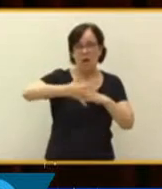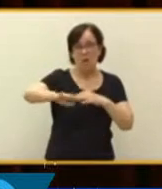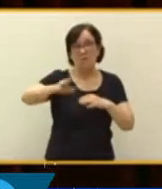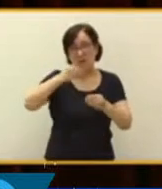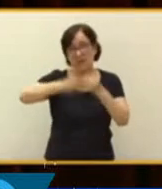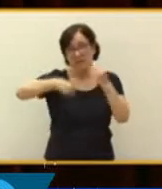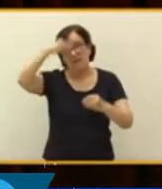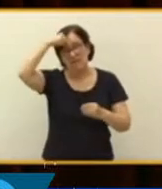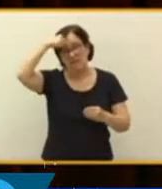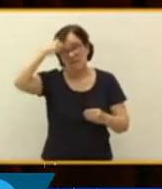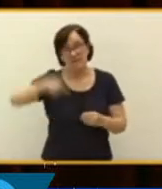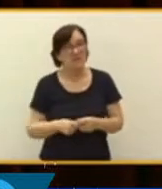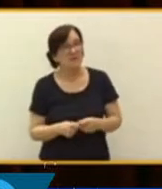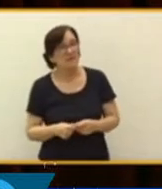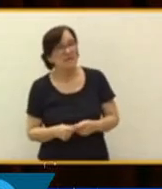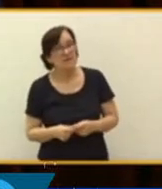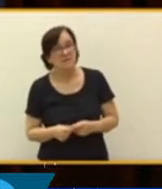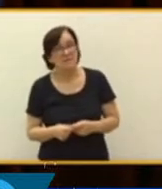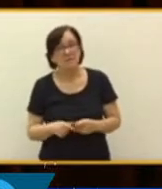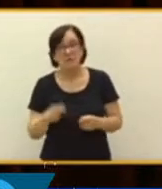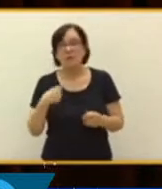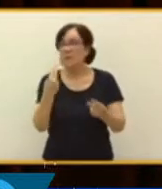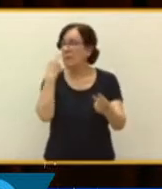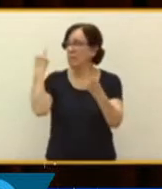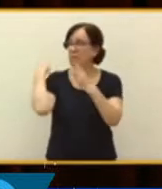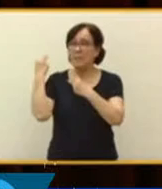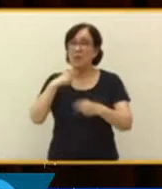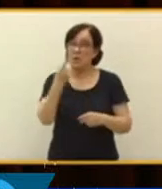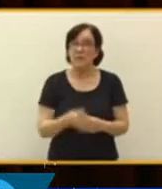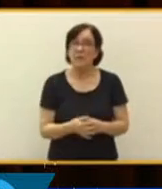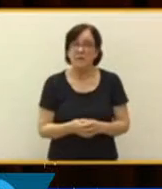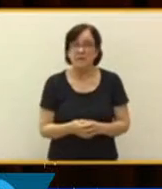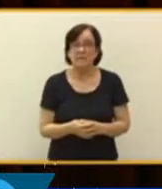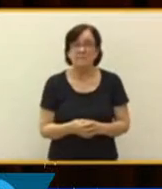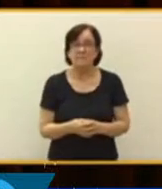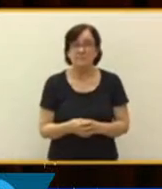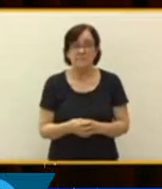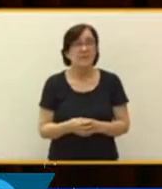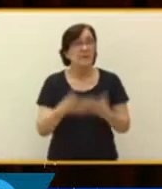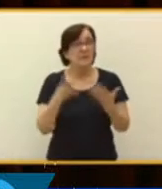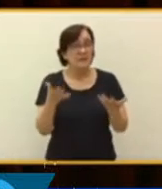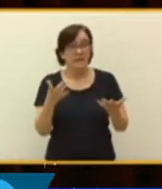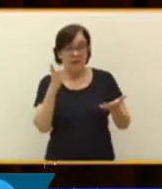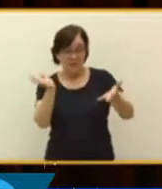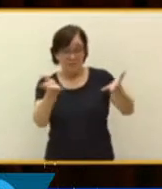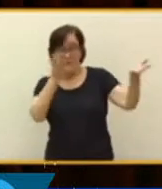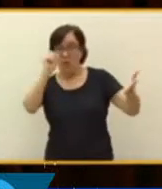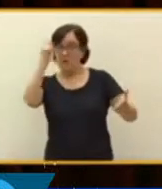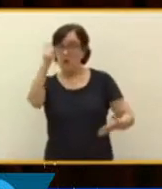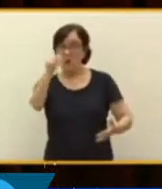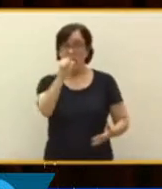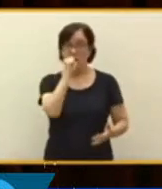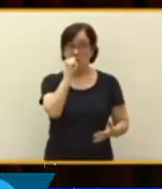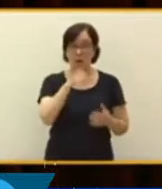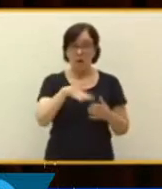dentro, que en fin, yo creo que está bastante claro, pero hay algunos que todavía no lo ven. O sea, él dice que él se habría impuesto por la fuerza,